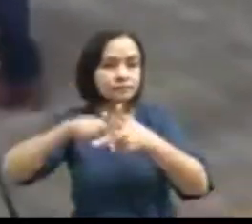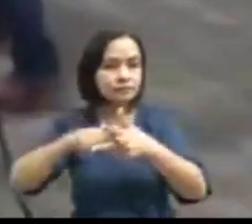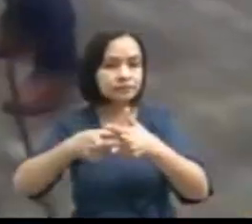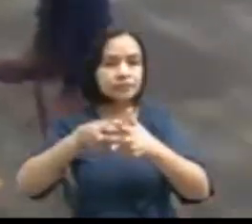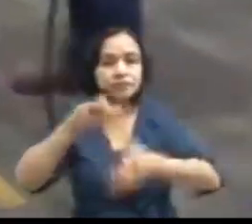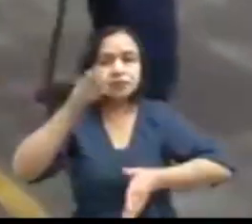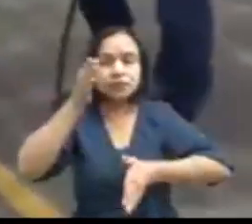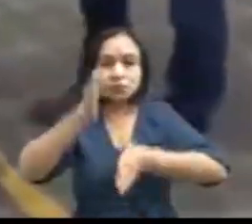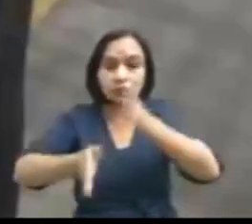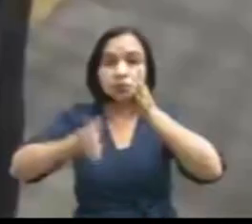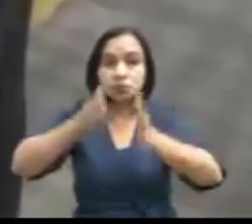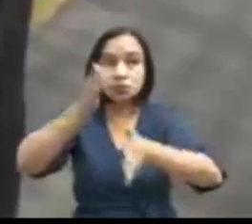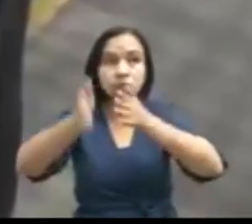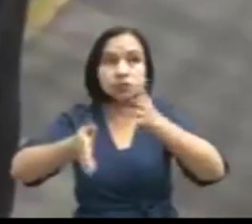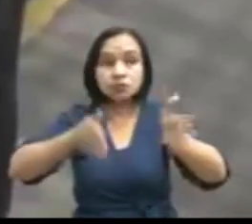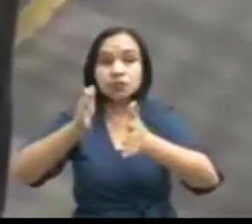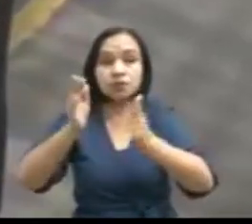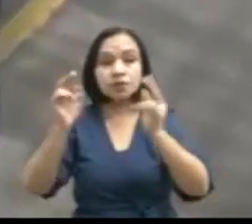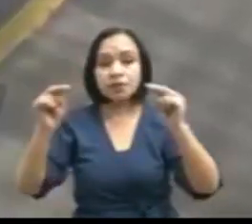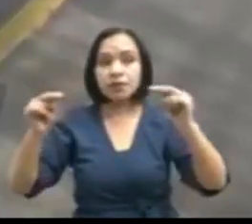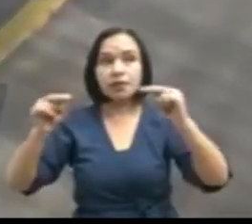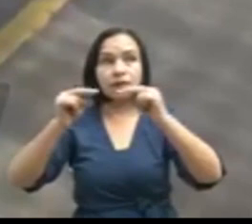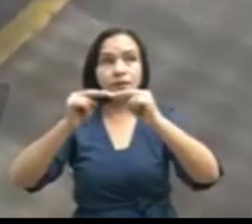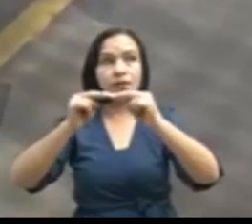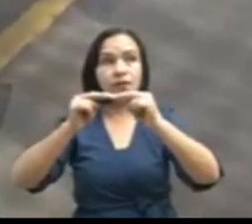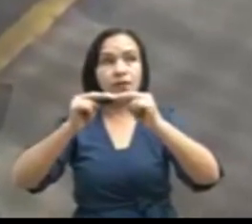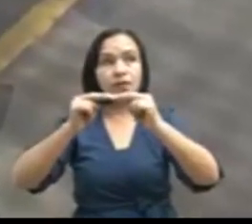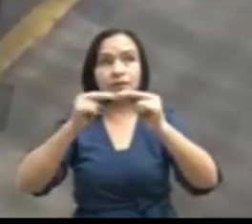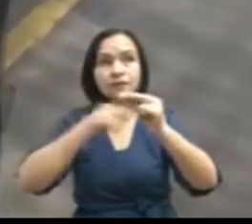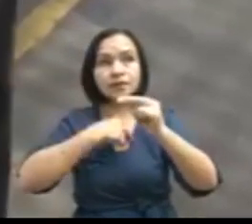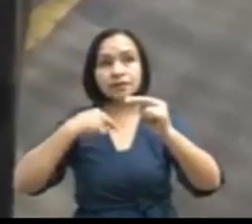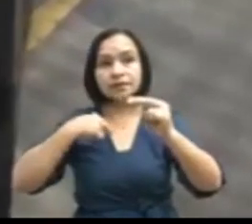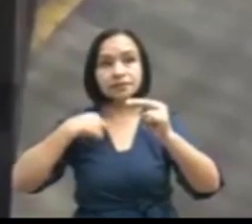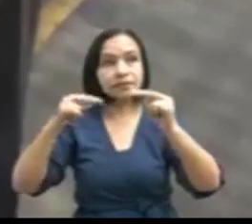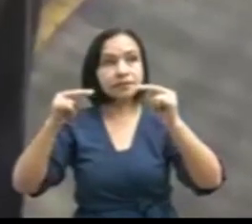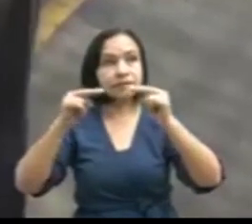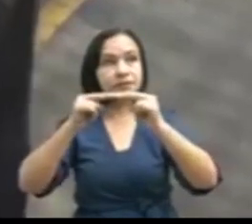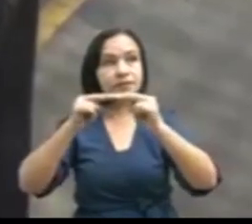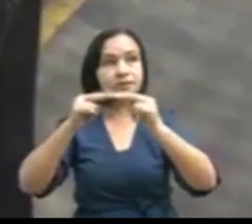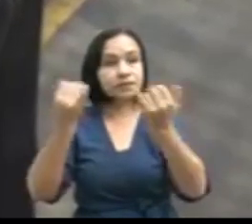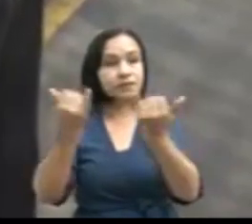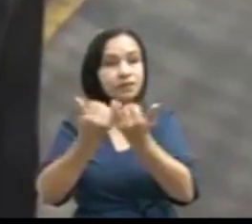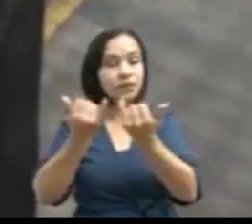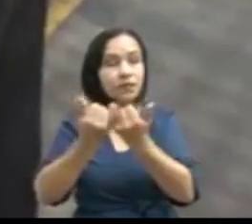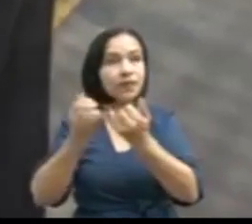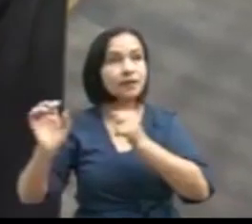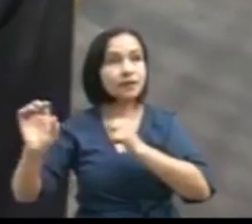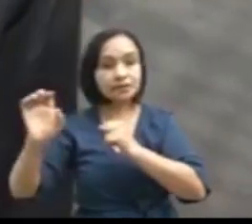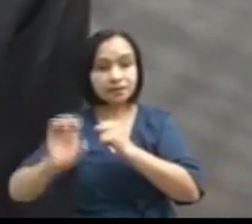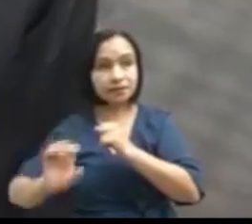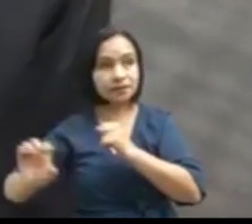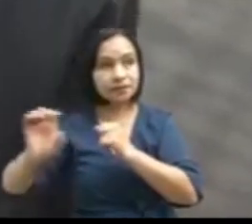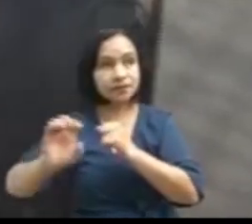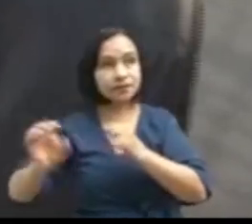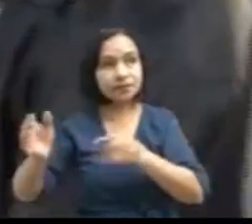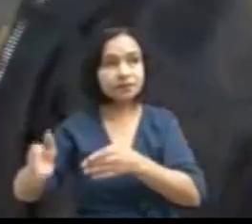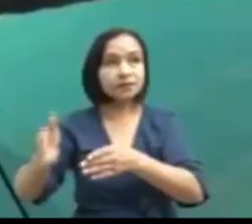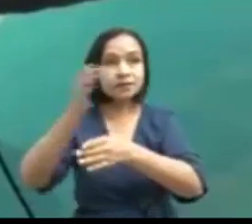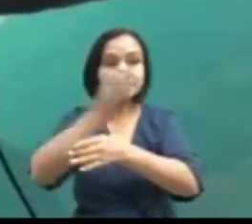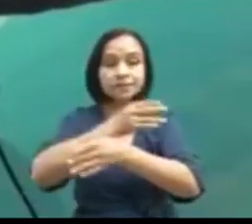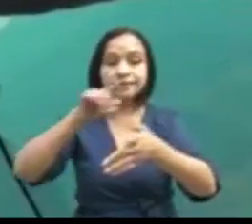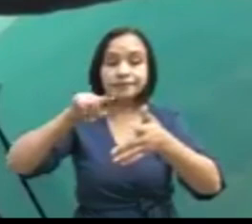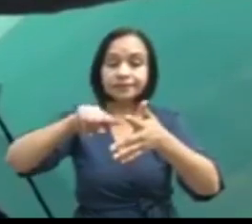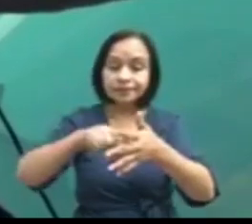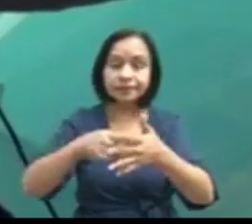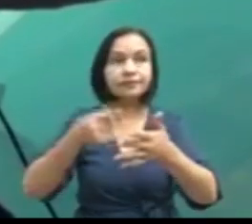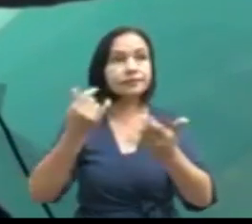esta reforma a la Ley de Estabilidad Energética. En la misma se establece que va a haber una exoneración